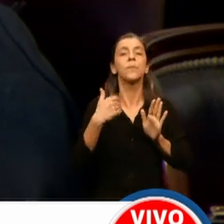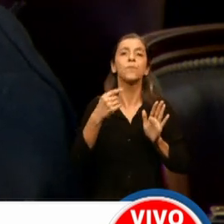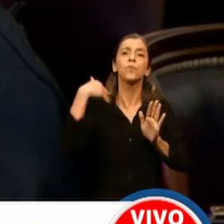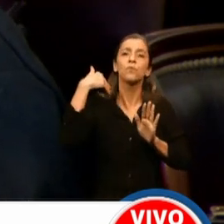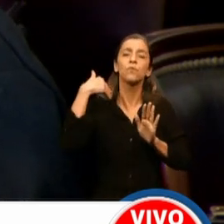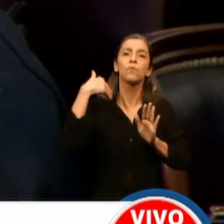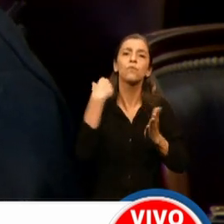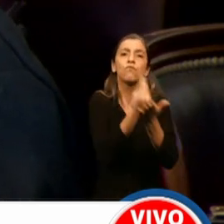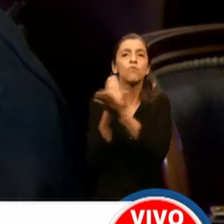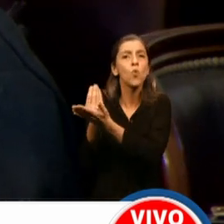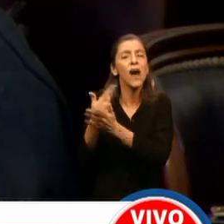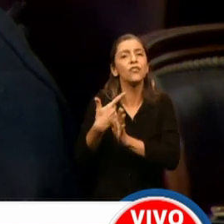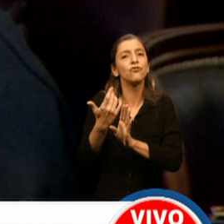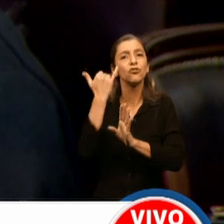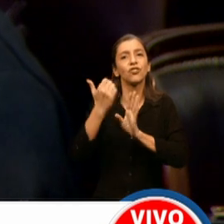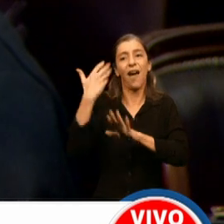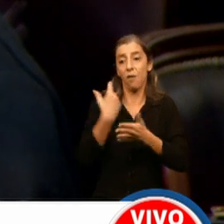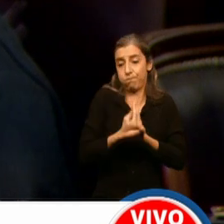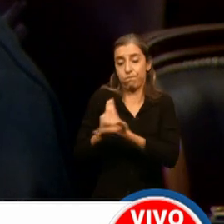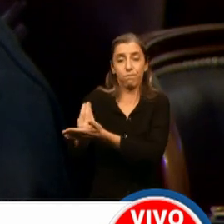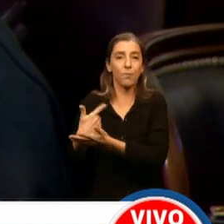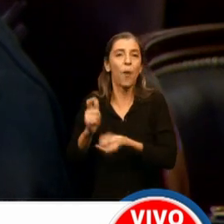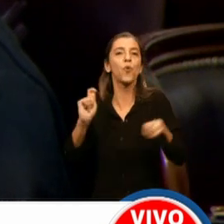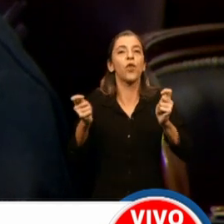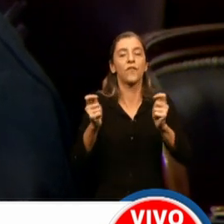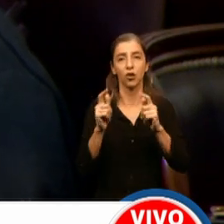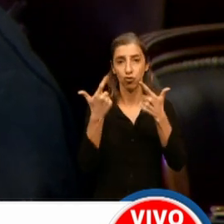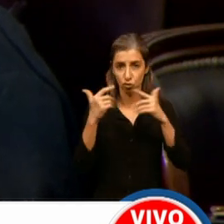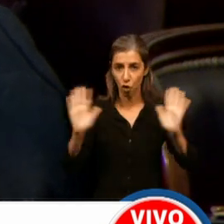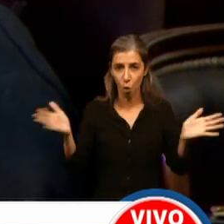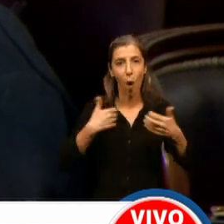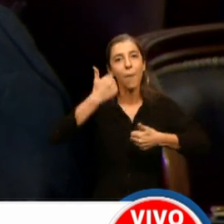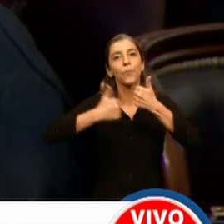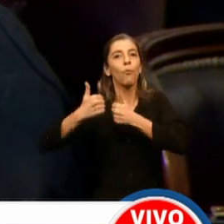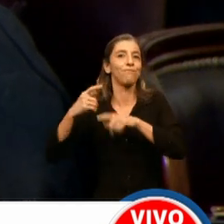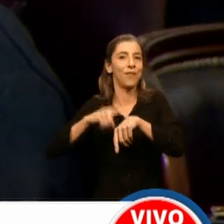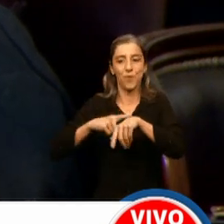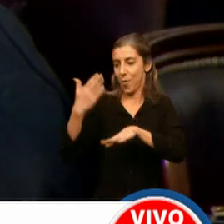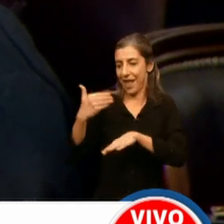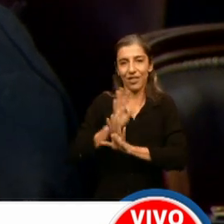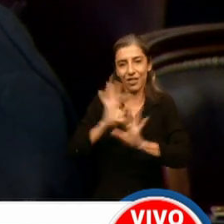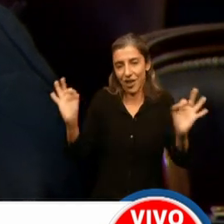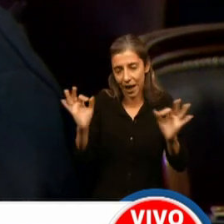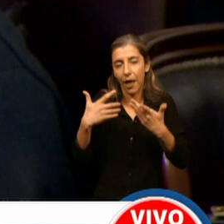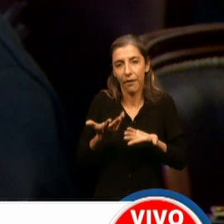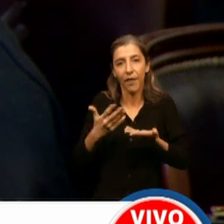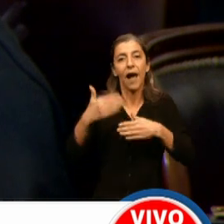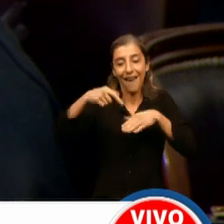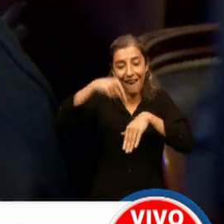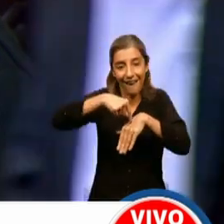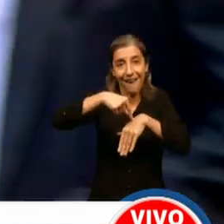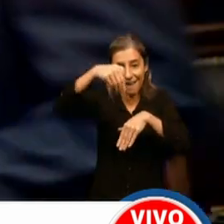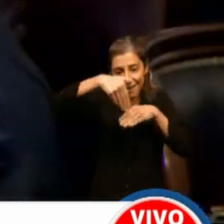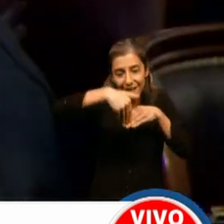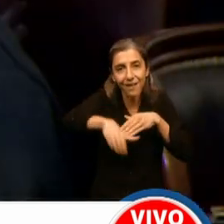afectarán los cargos originados ni los concursos convocados con anterioridad a la entrada en vigencia de la presente ley quiero destacar el